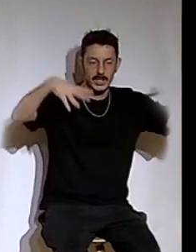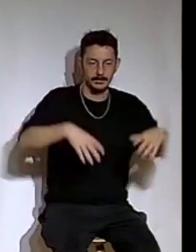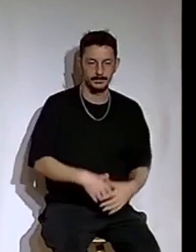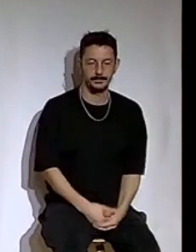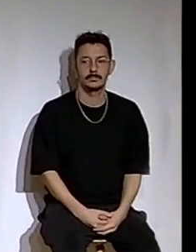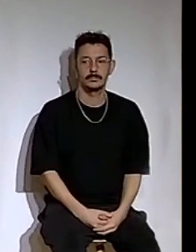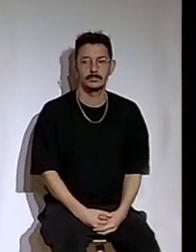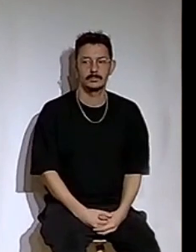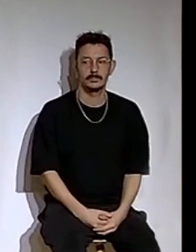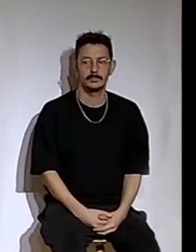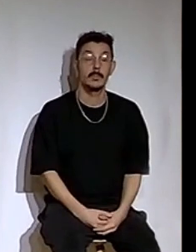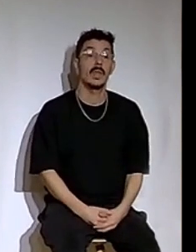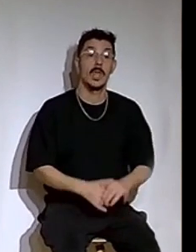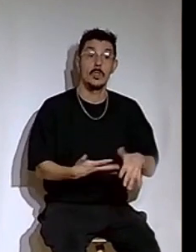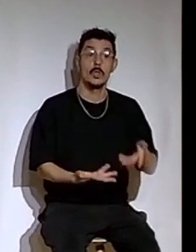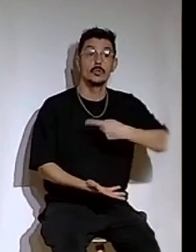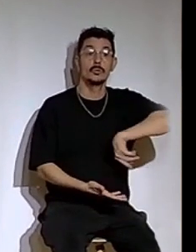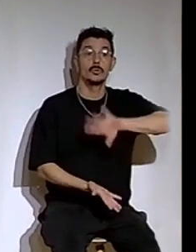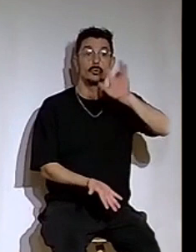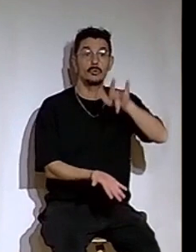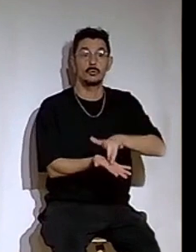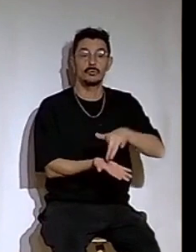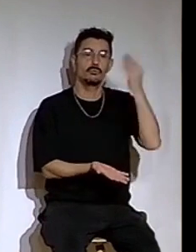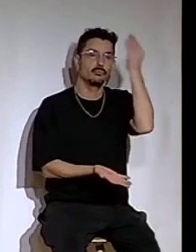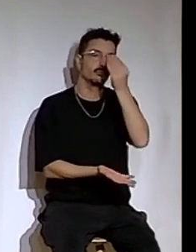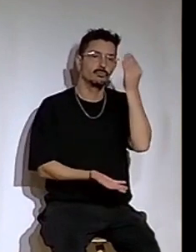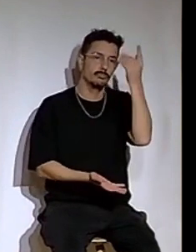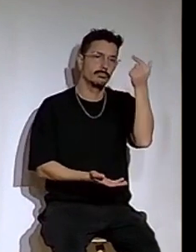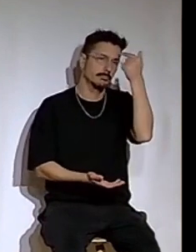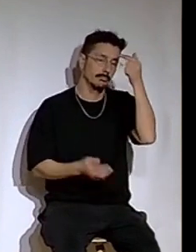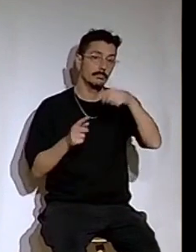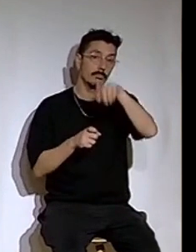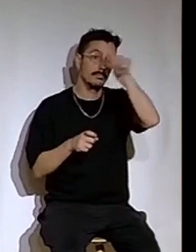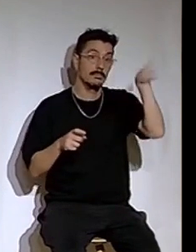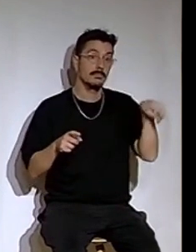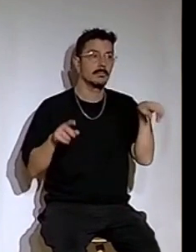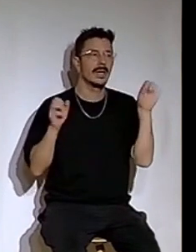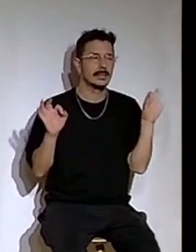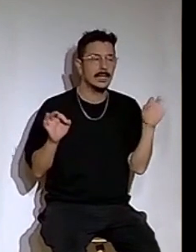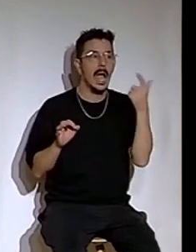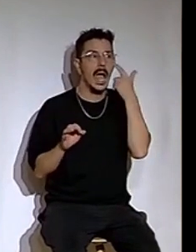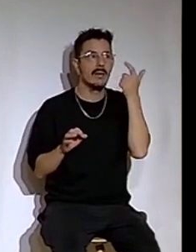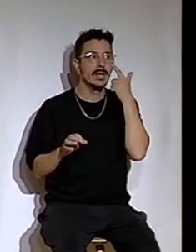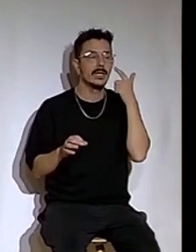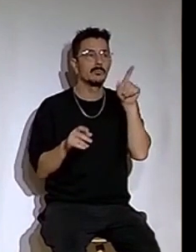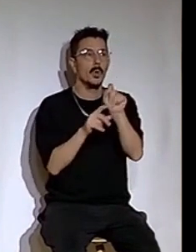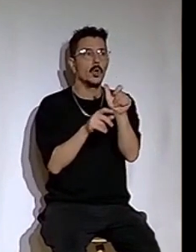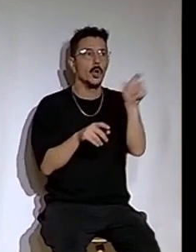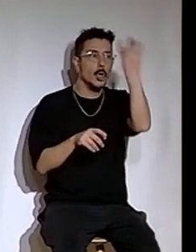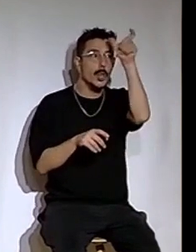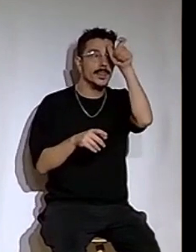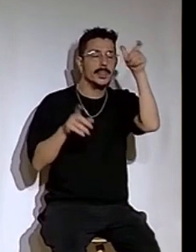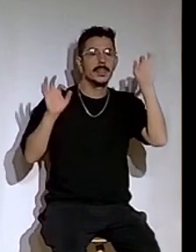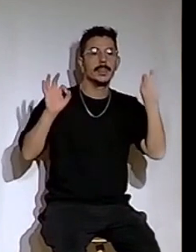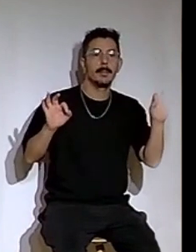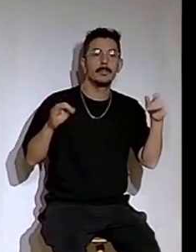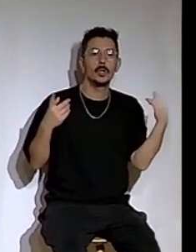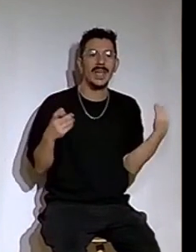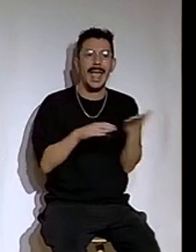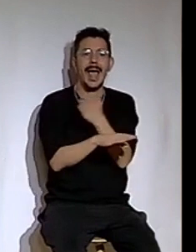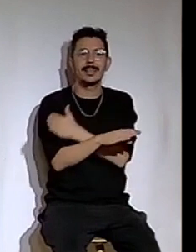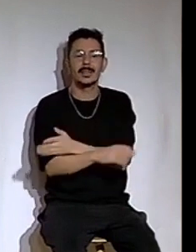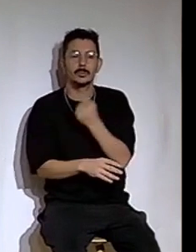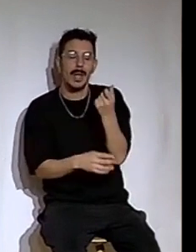cuando pensamos no el marco conceptual del ciclo y de la Expo sentimos la necesidad de